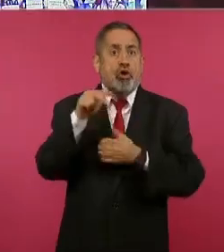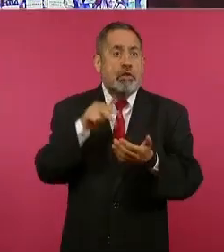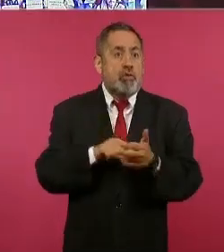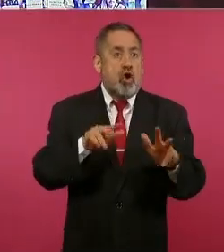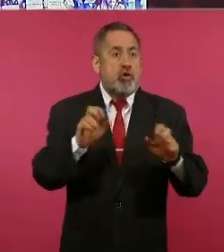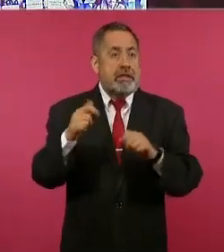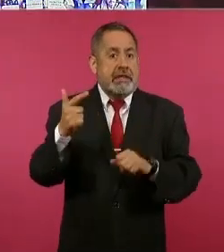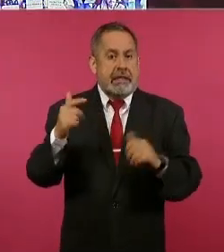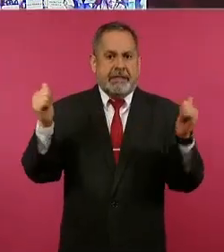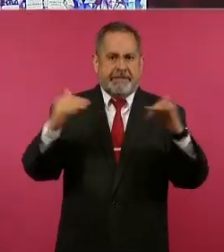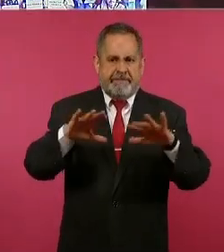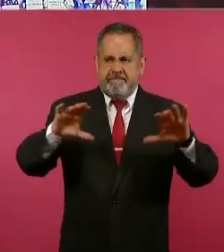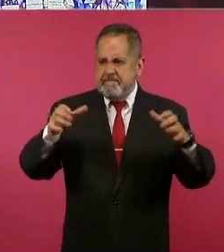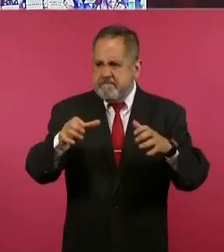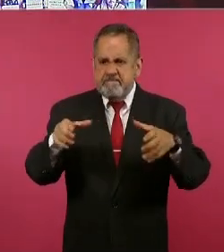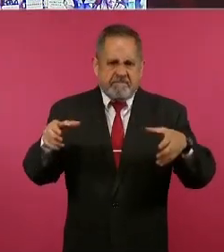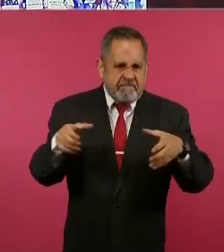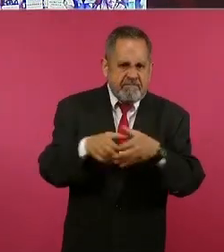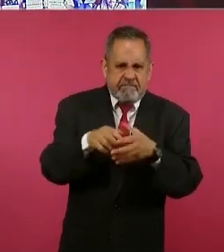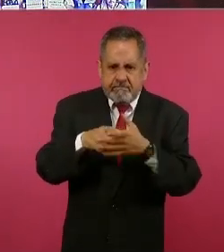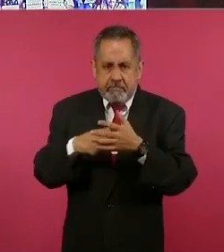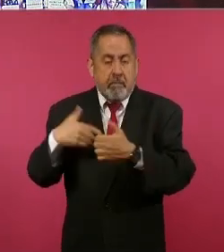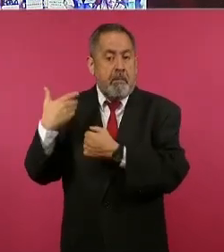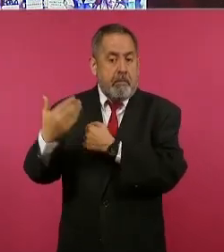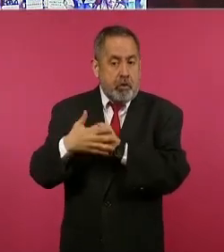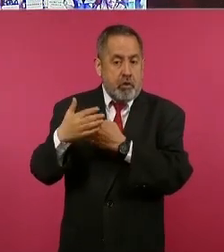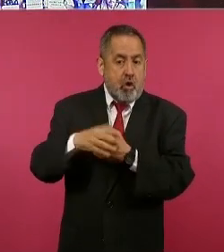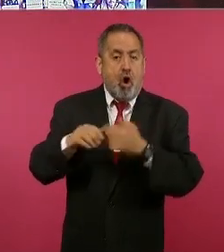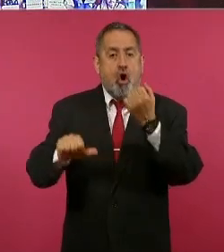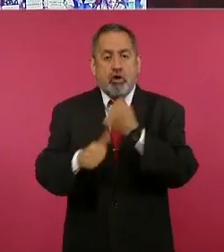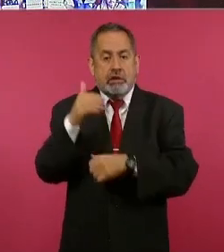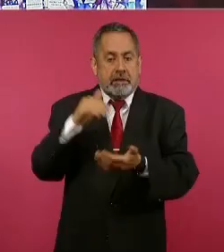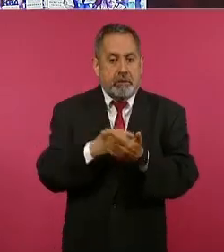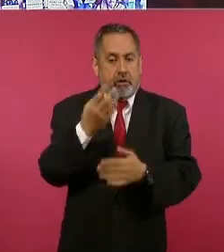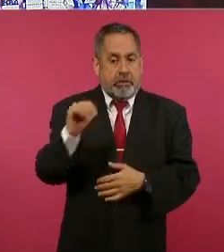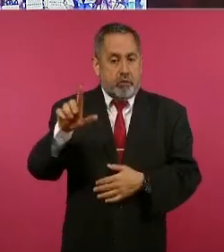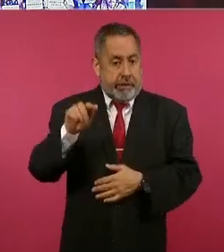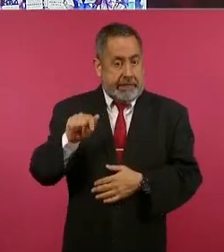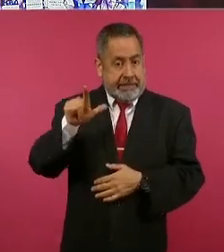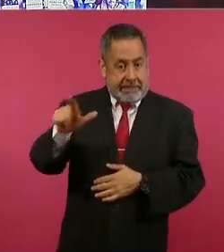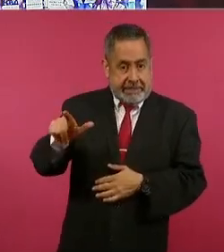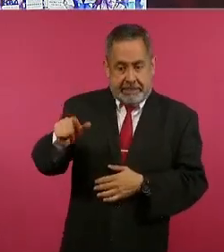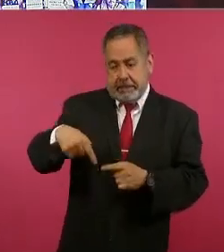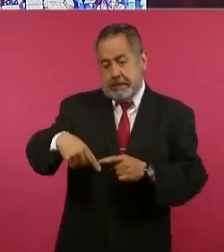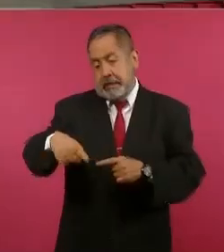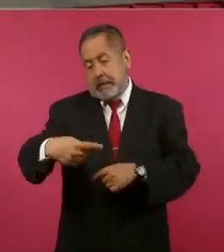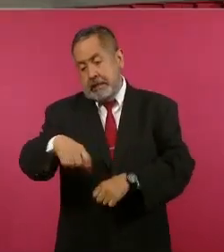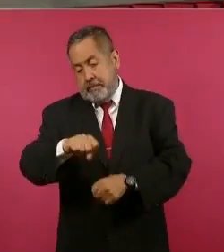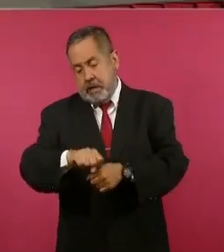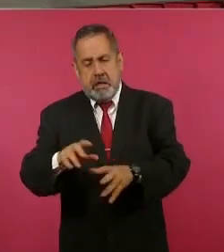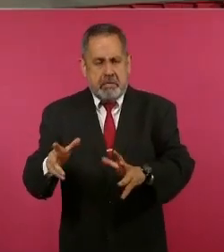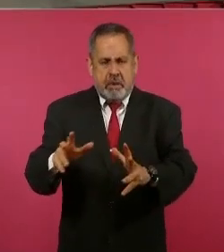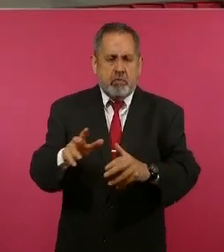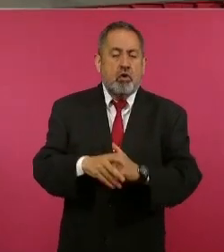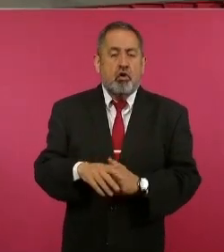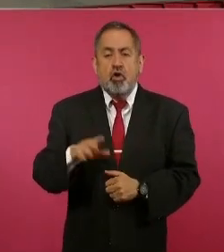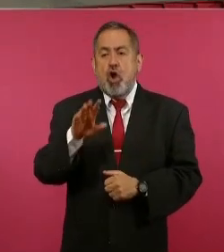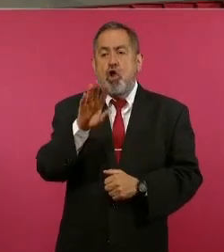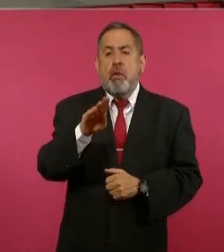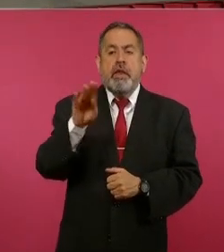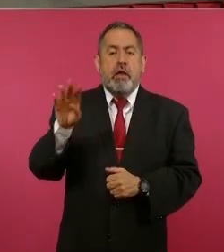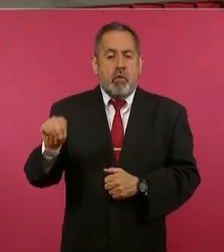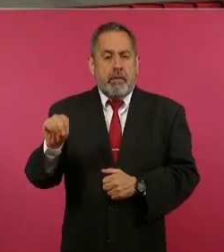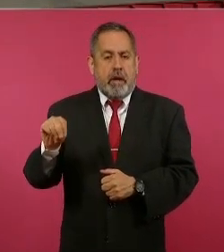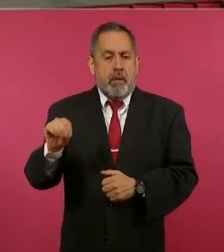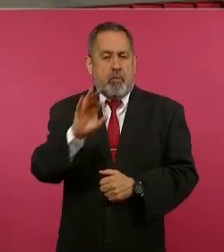11,807 asambleas de las 11,947 que vamos a concluir esta semana, es decir, llevamos un avance del